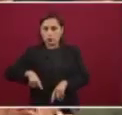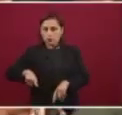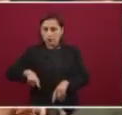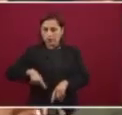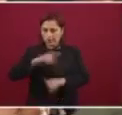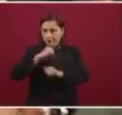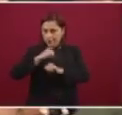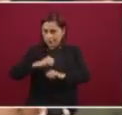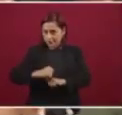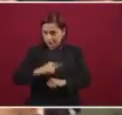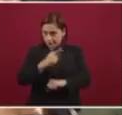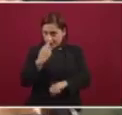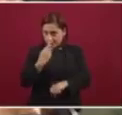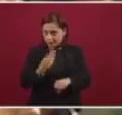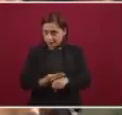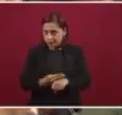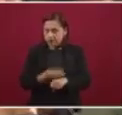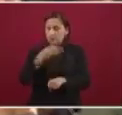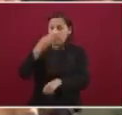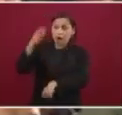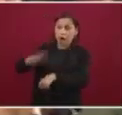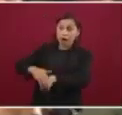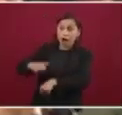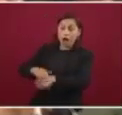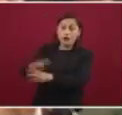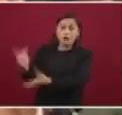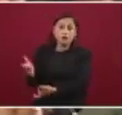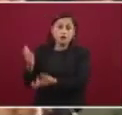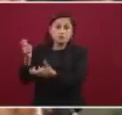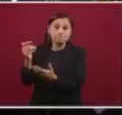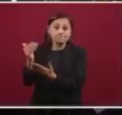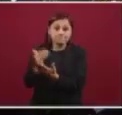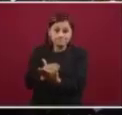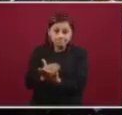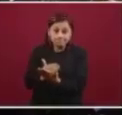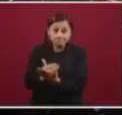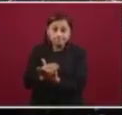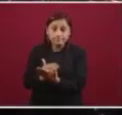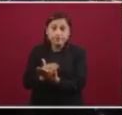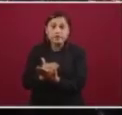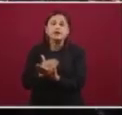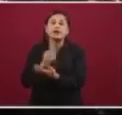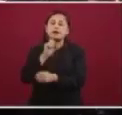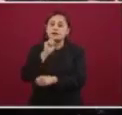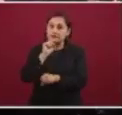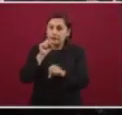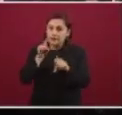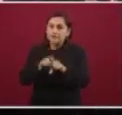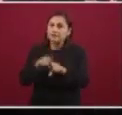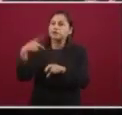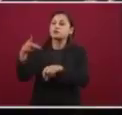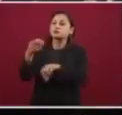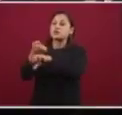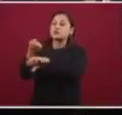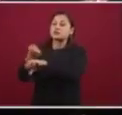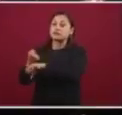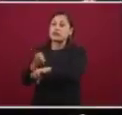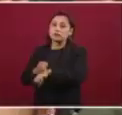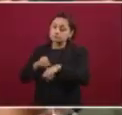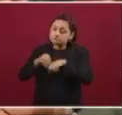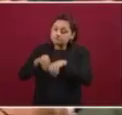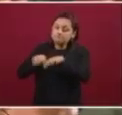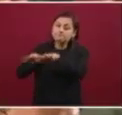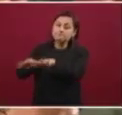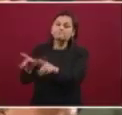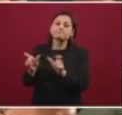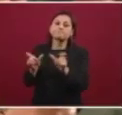bajo advertencia de reducción de recursos y también en cuanto al despliegue de la Guardia Nacional en sus estados. Y también sobre el tema